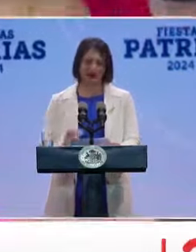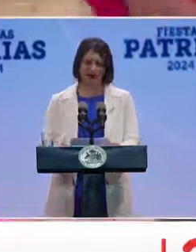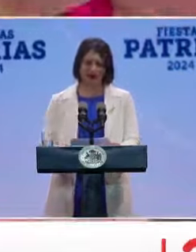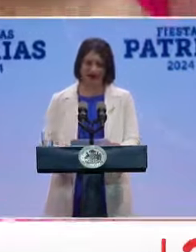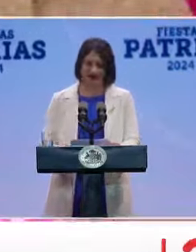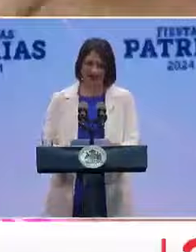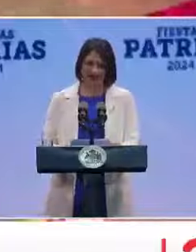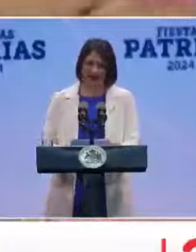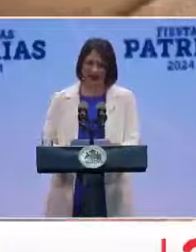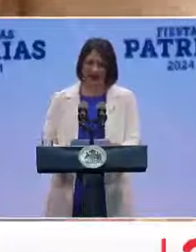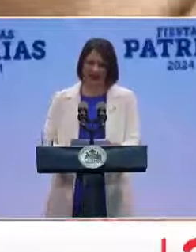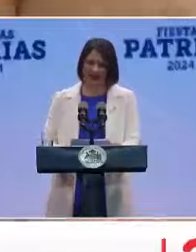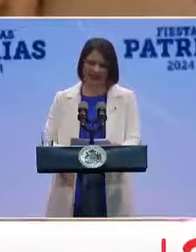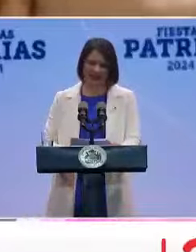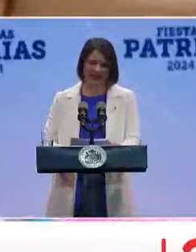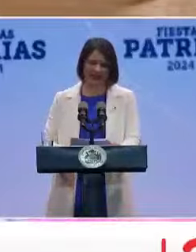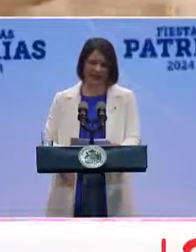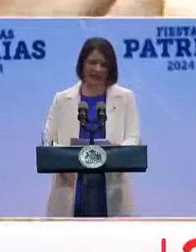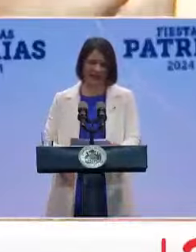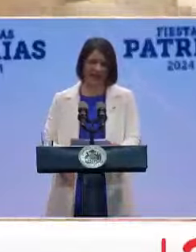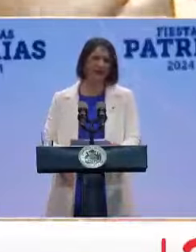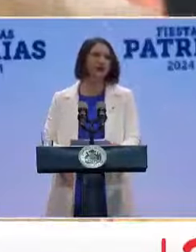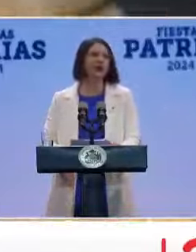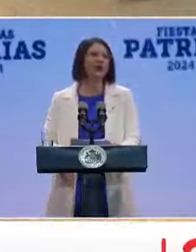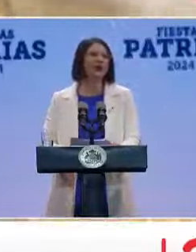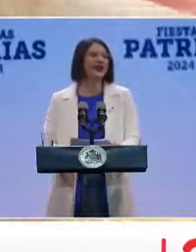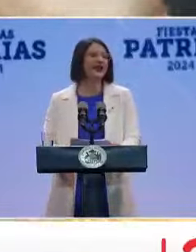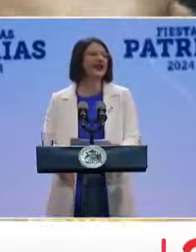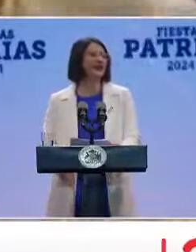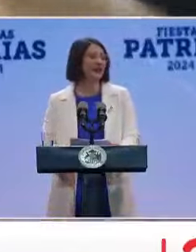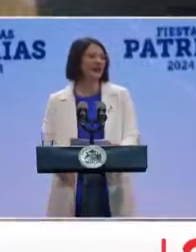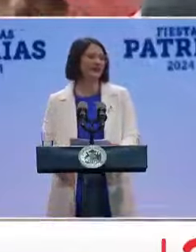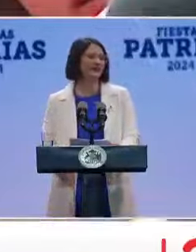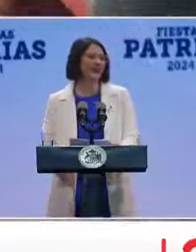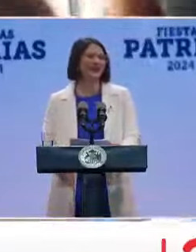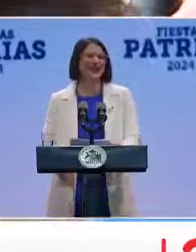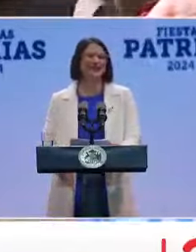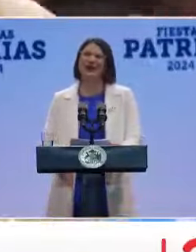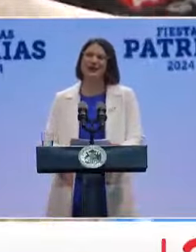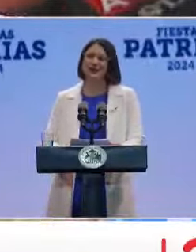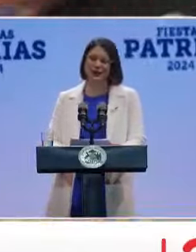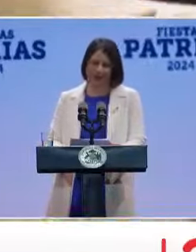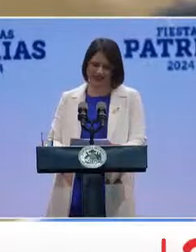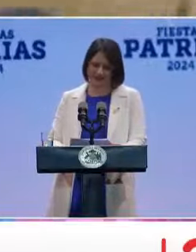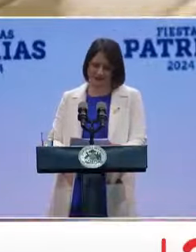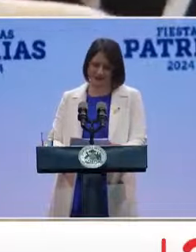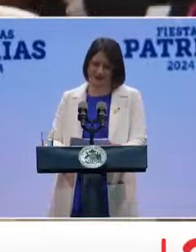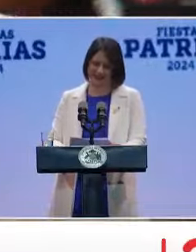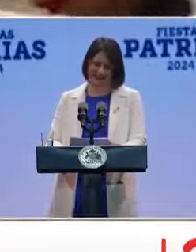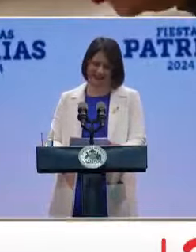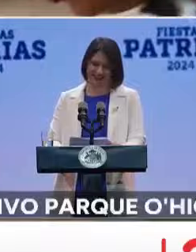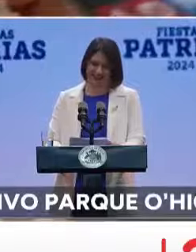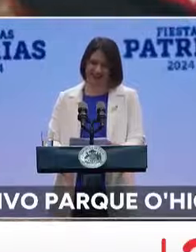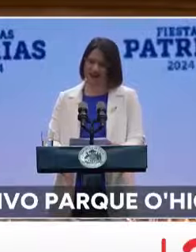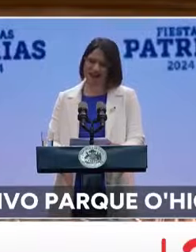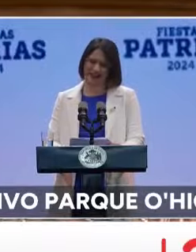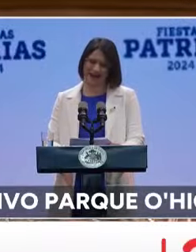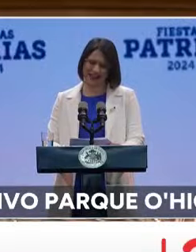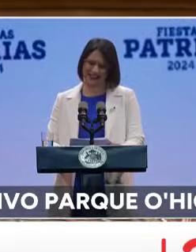Esto está todo en manos de la Comisión de la Corte Suprema y además del Ministerio Público. ¿Le parecen graves las acusaciones que no expresan, ministra?